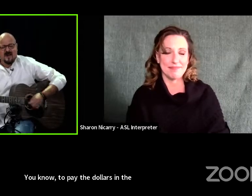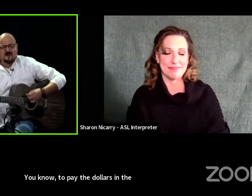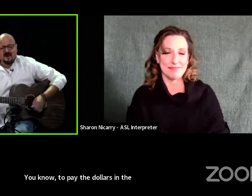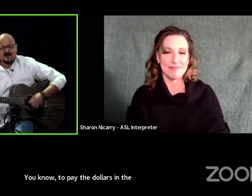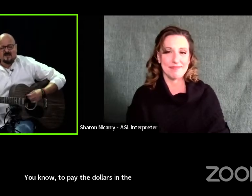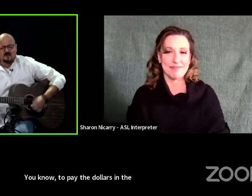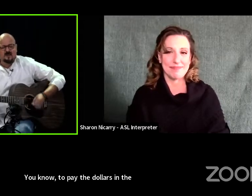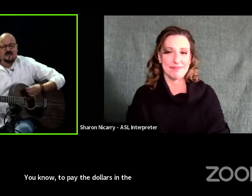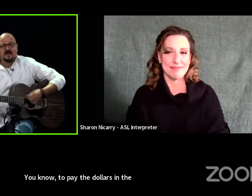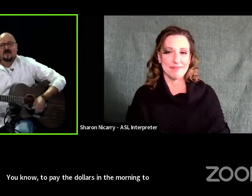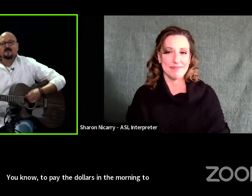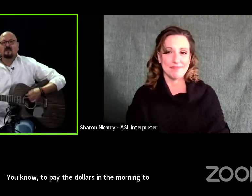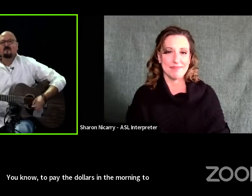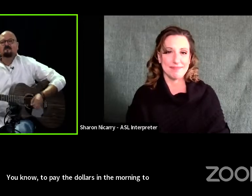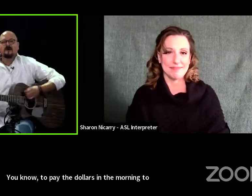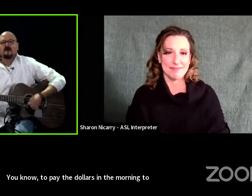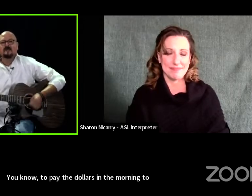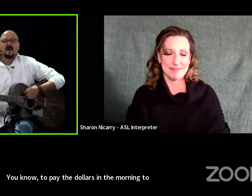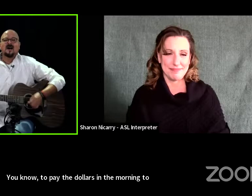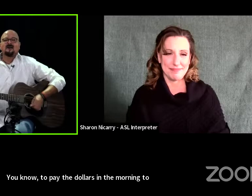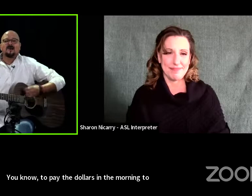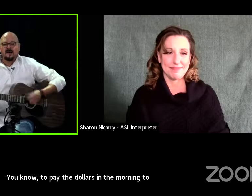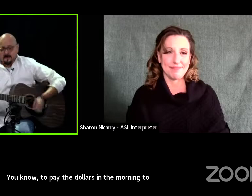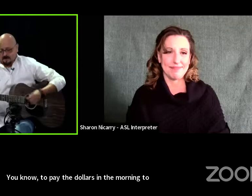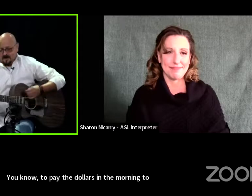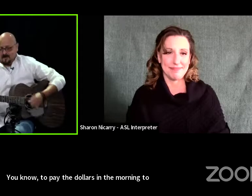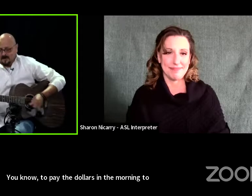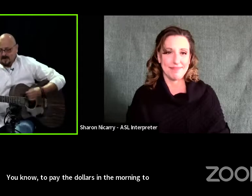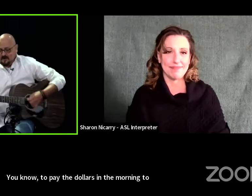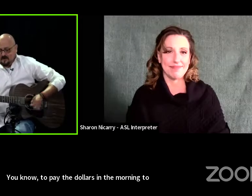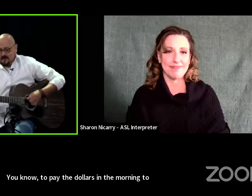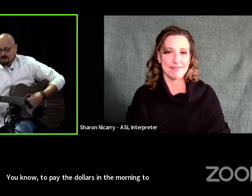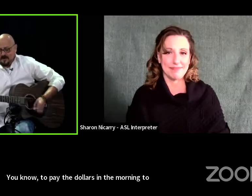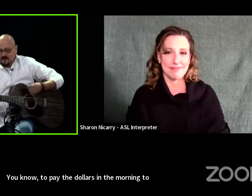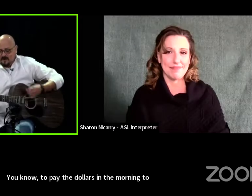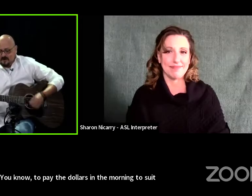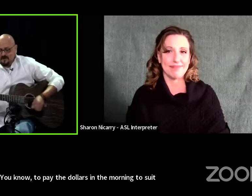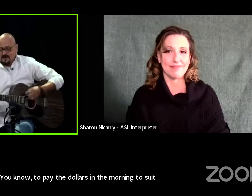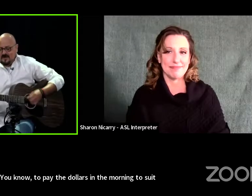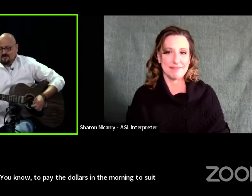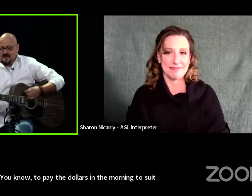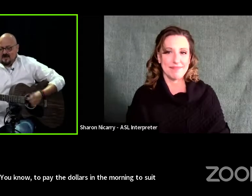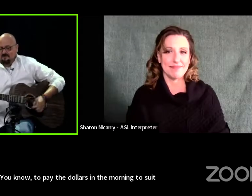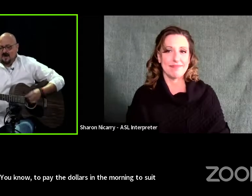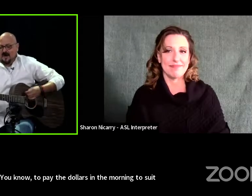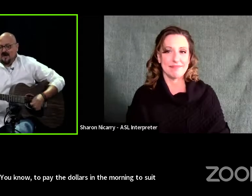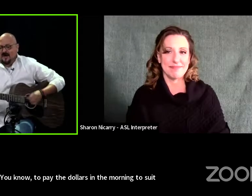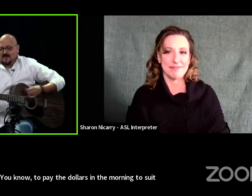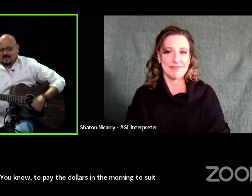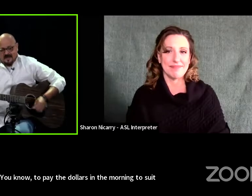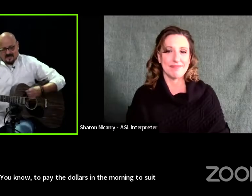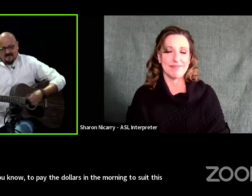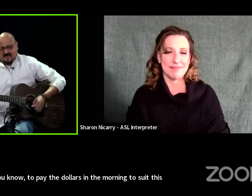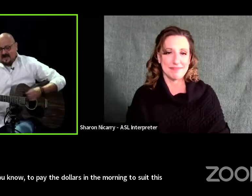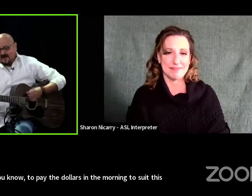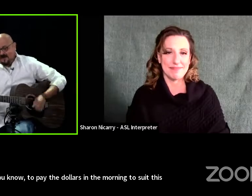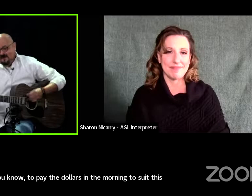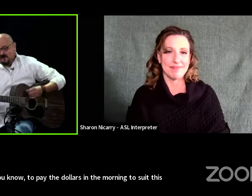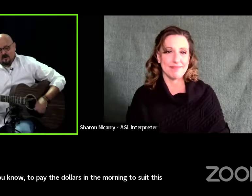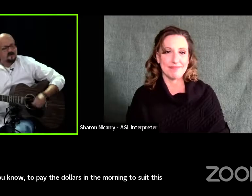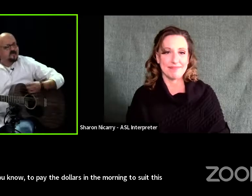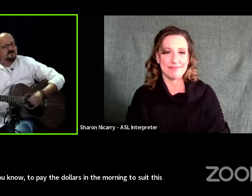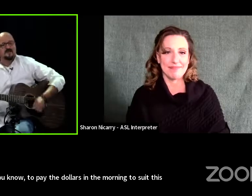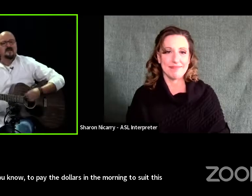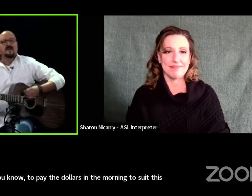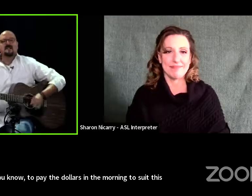y ahora resulta que no te importaba, porque tu desprecio es con lo que me pagas. Si